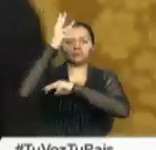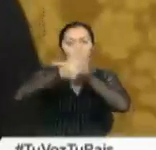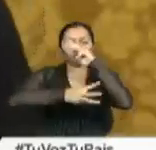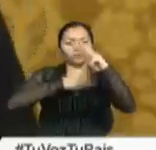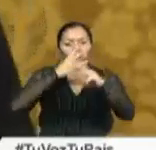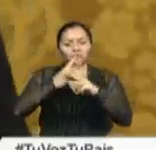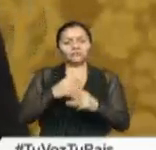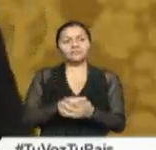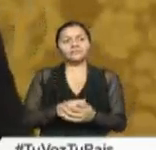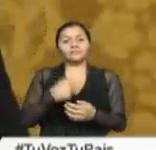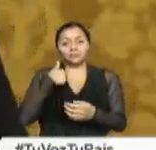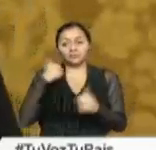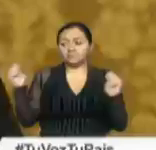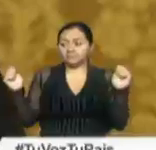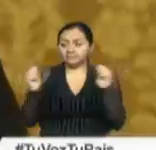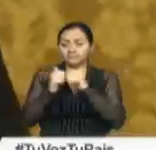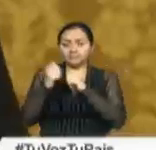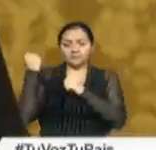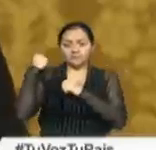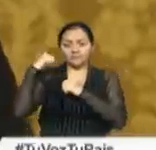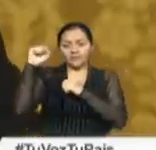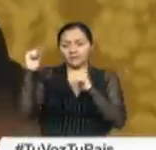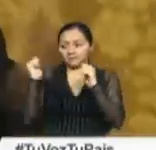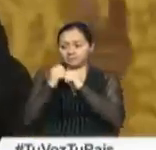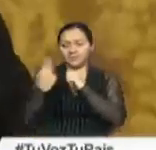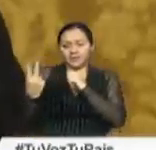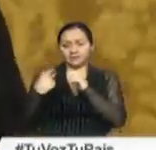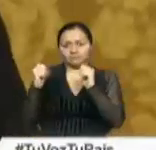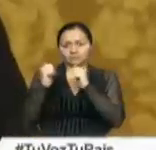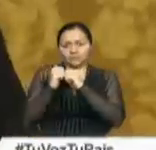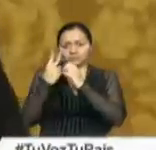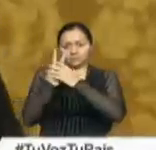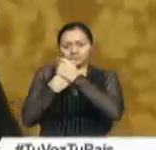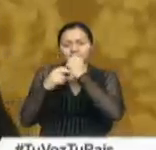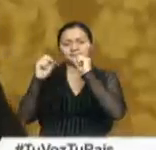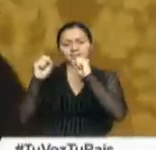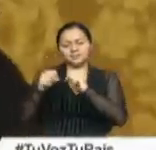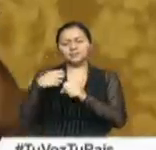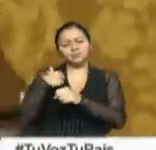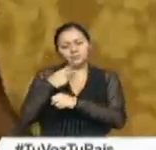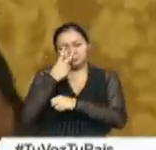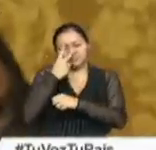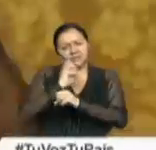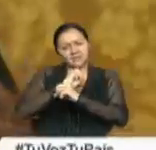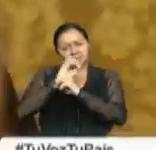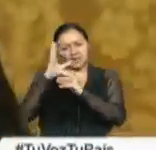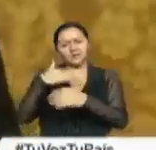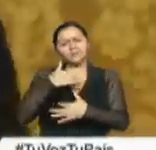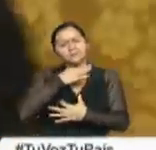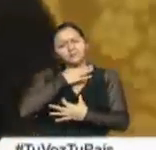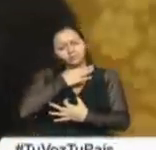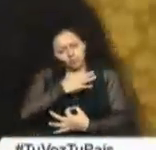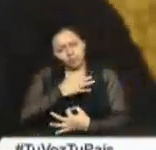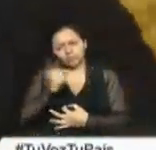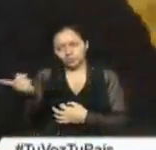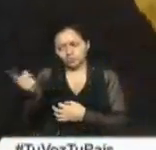ha tocado viajar varias veces con Aladino. Les aseguro que es un placer por una